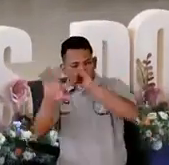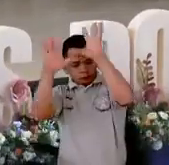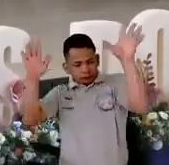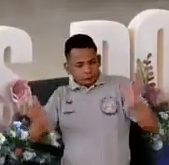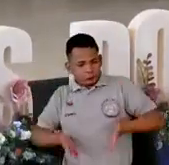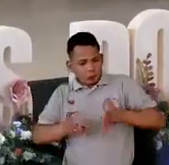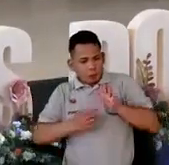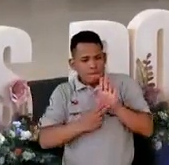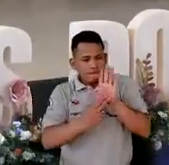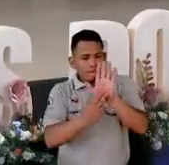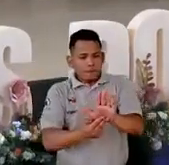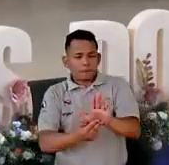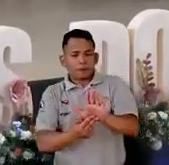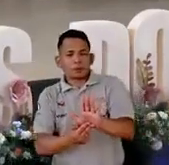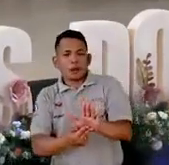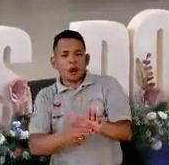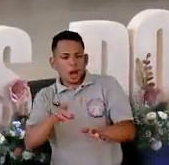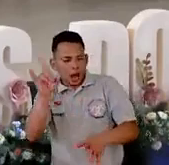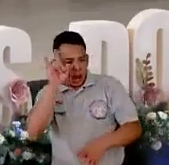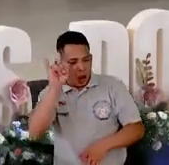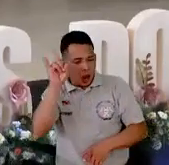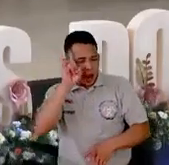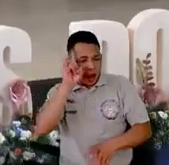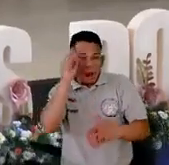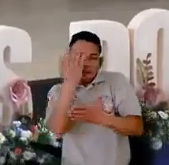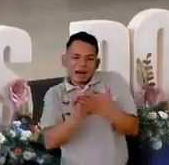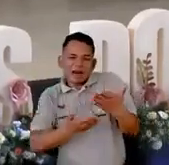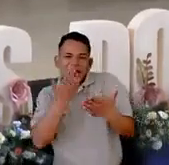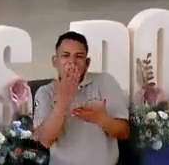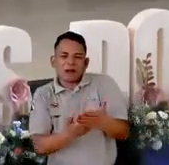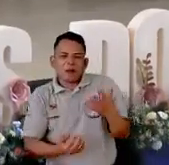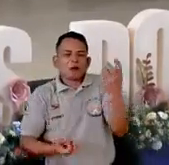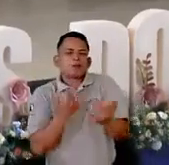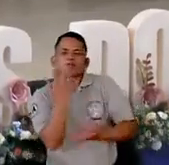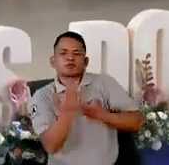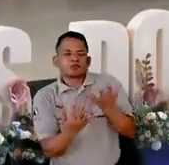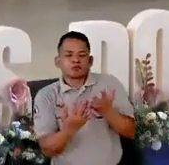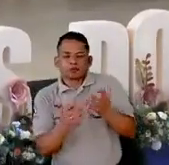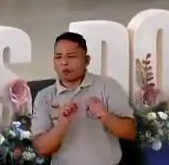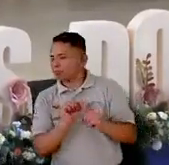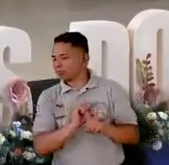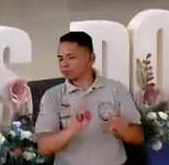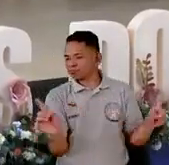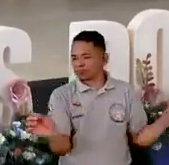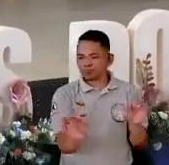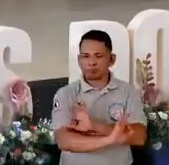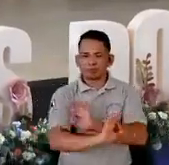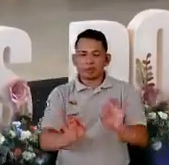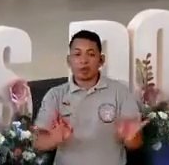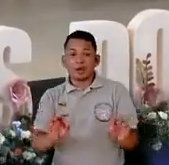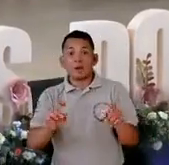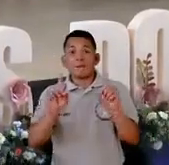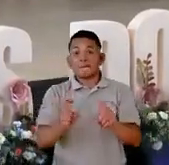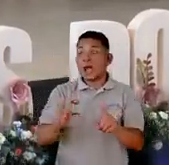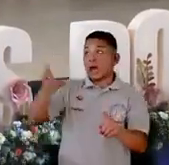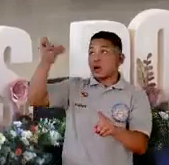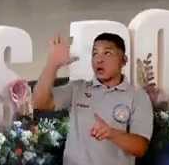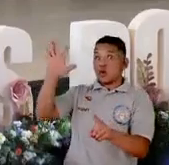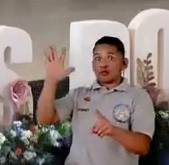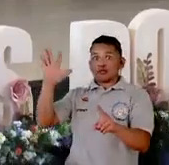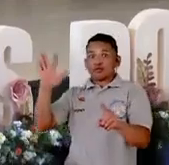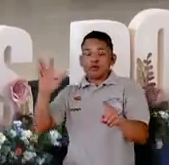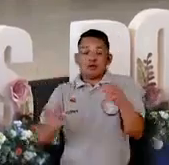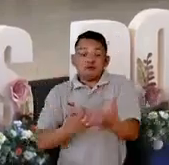A Baal le pedía fuego y no lo dio. Dios hasta las piedras